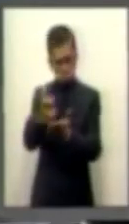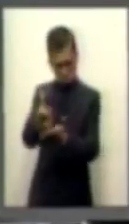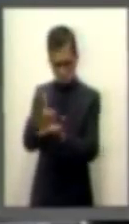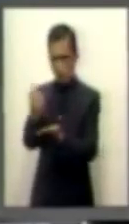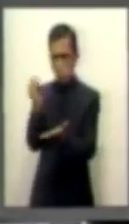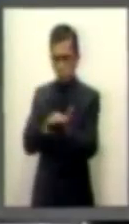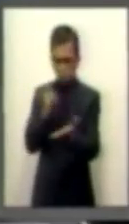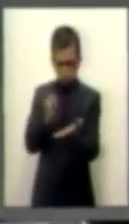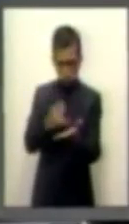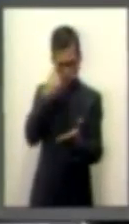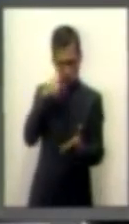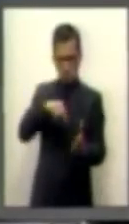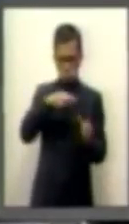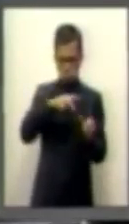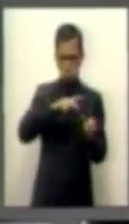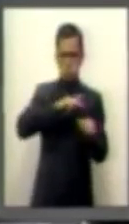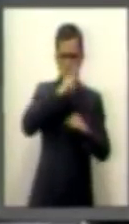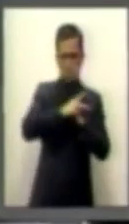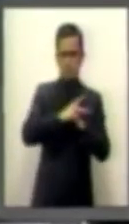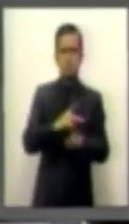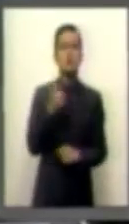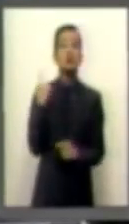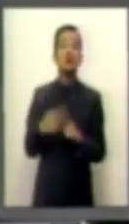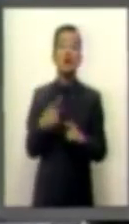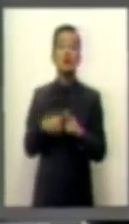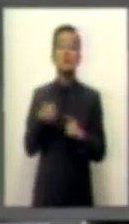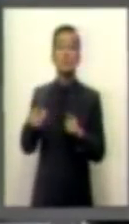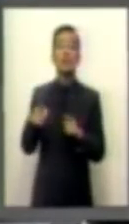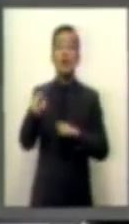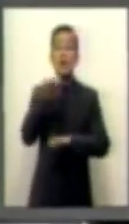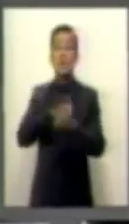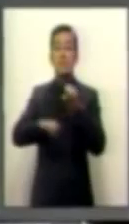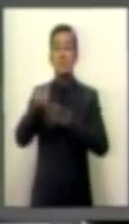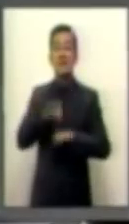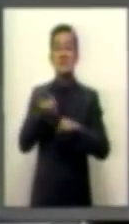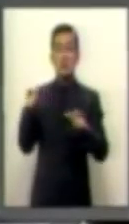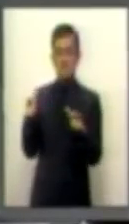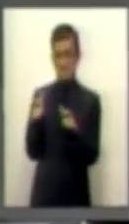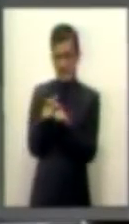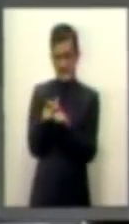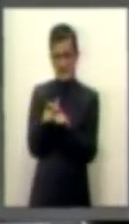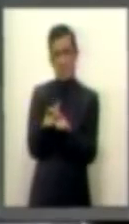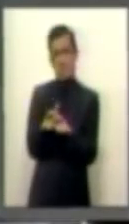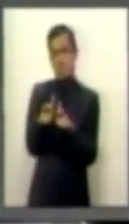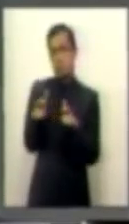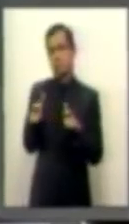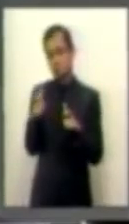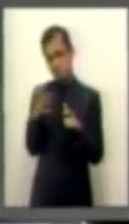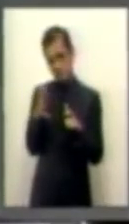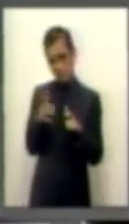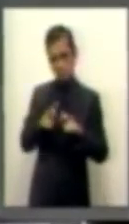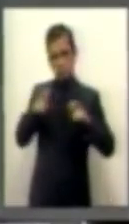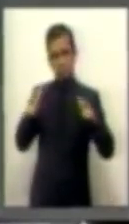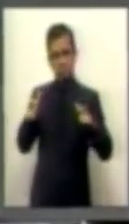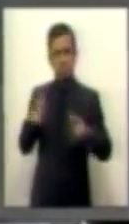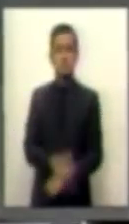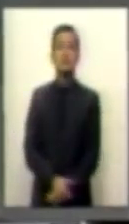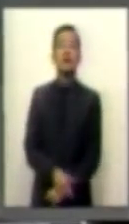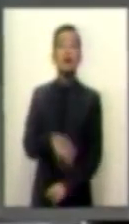país como son las micro pequeñas y medianas empresas las mipymes